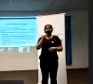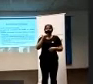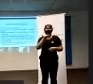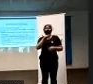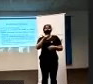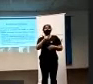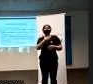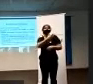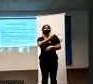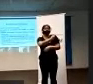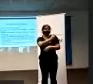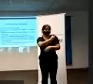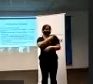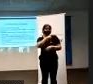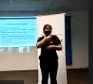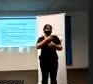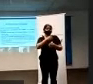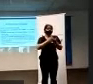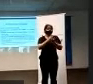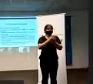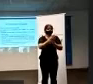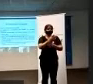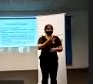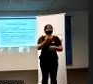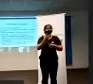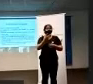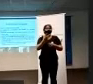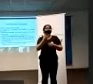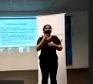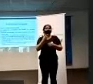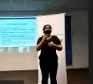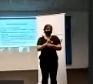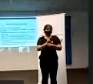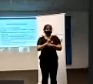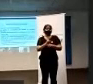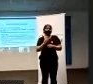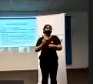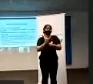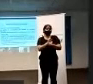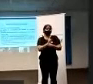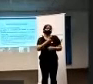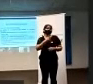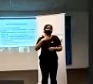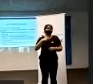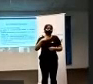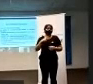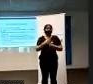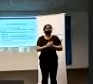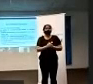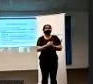vacunas. Producción de anticuerpos mayor al 92% cuando el intervalo entre la dosis fue de 14 días, mayor